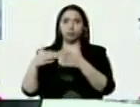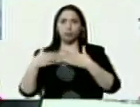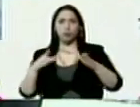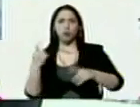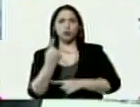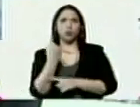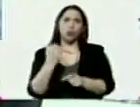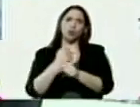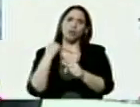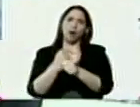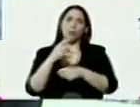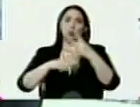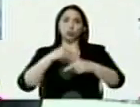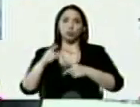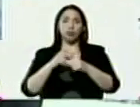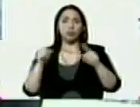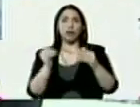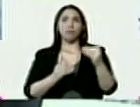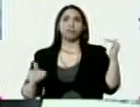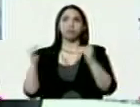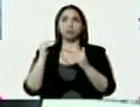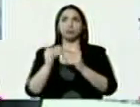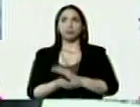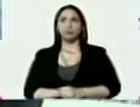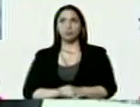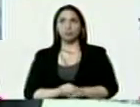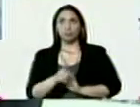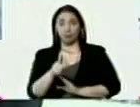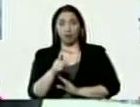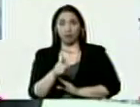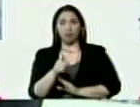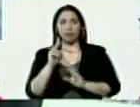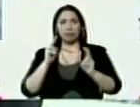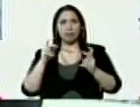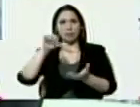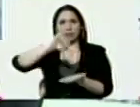agenda: producir para vencer. Y ese ha sido el tema